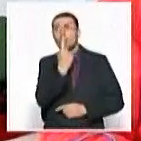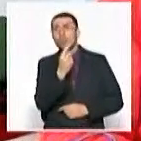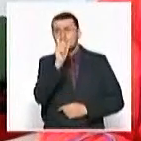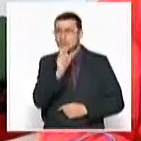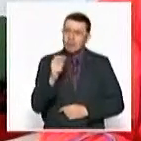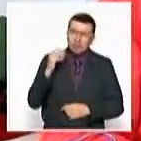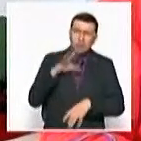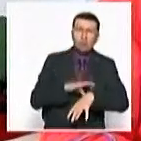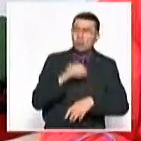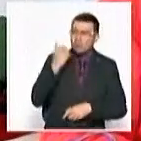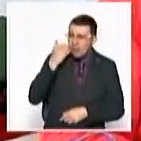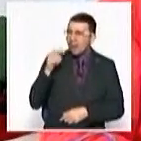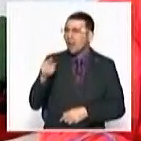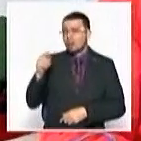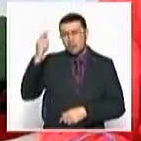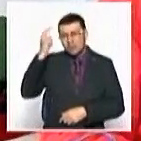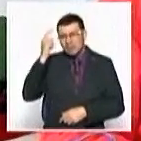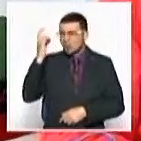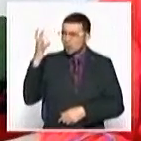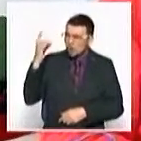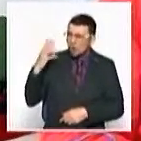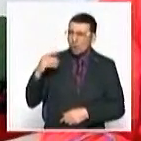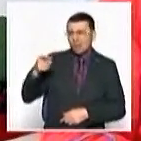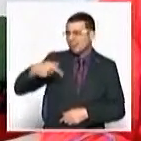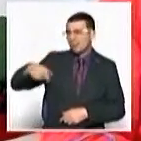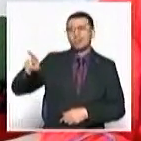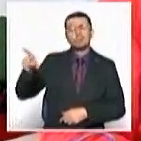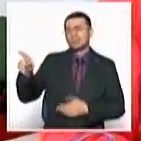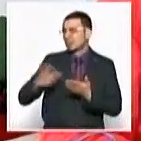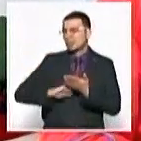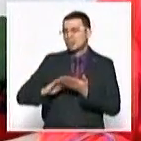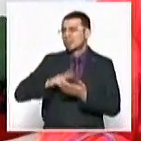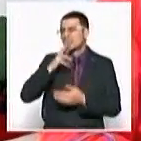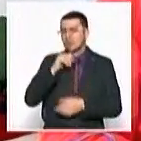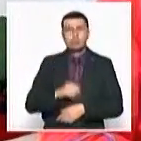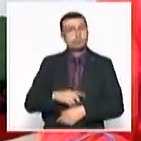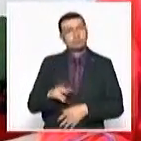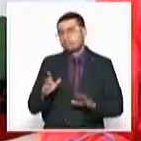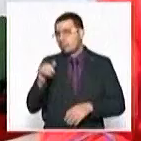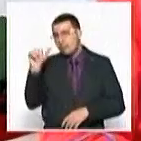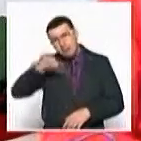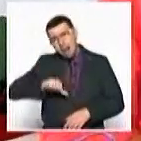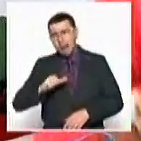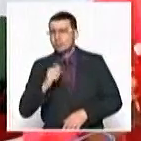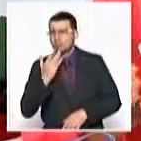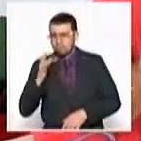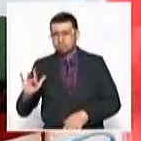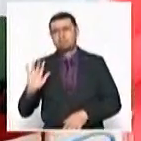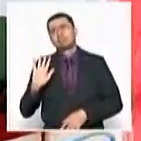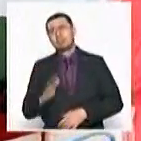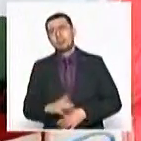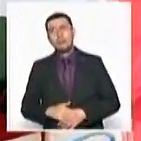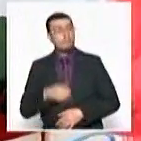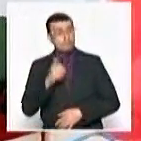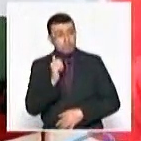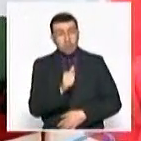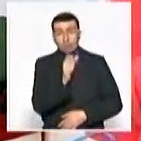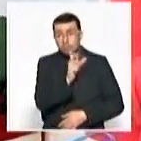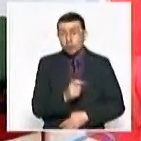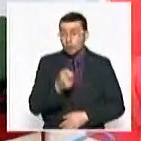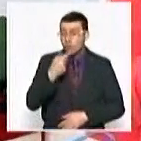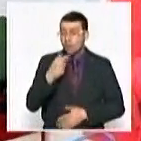porque la migraña no tiene cura, eso es un pecado. Porque no tendrá cura para el